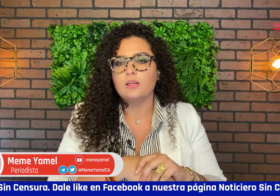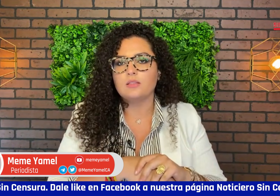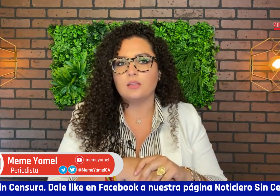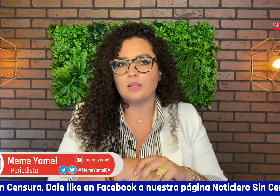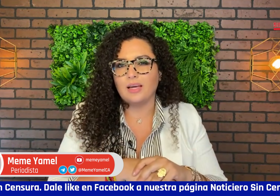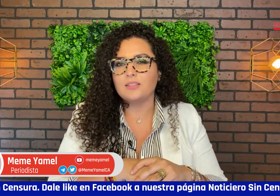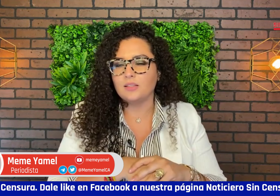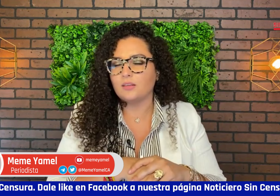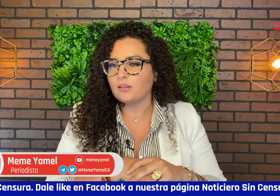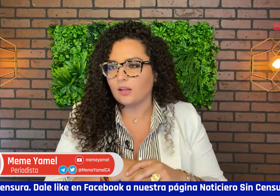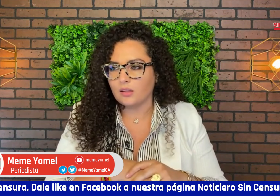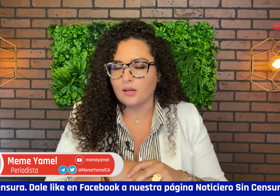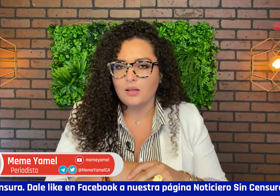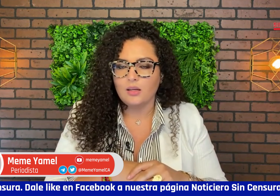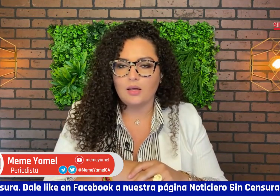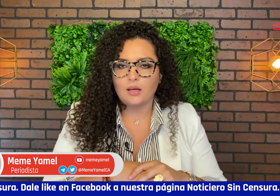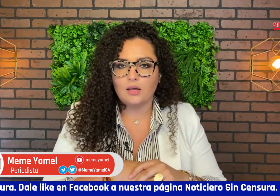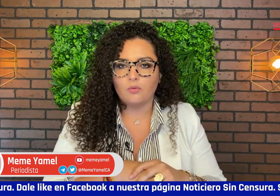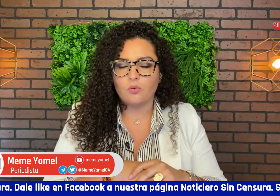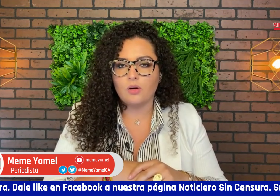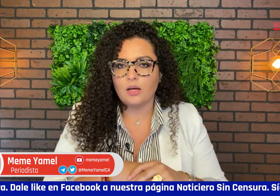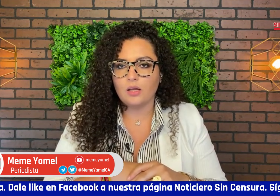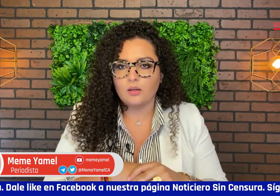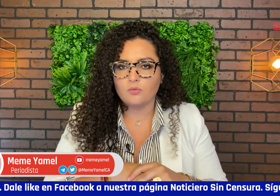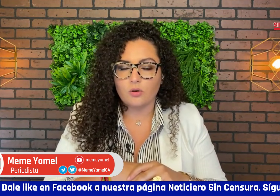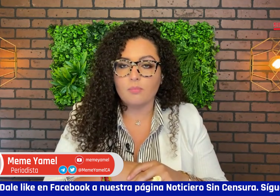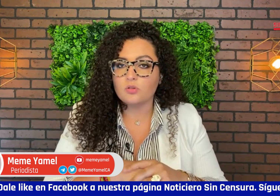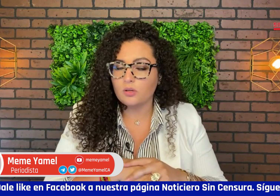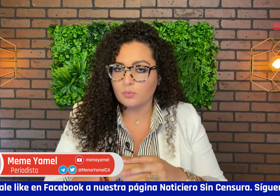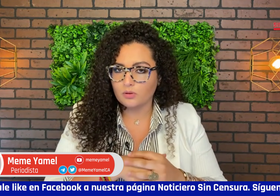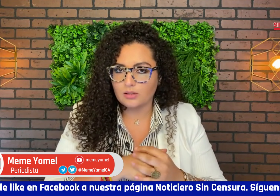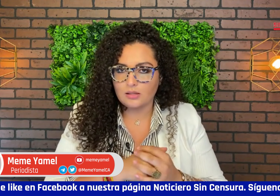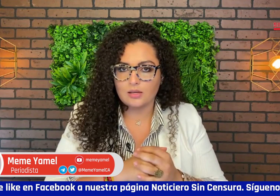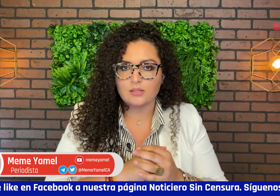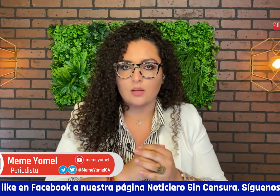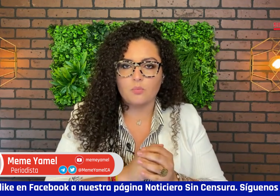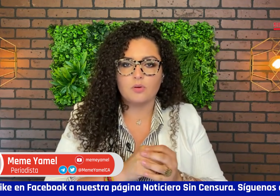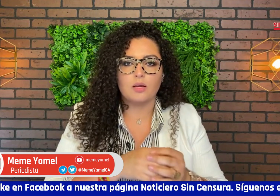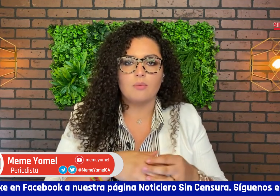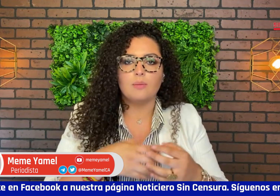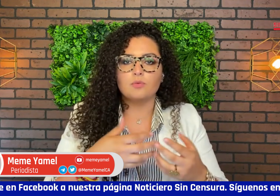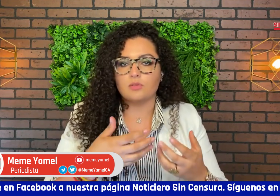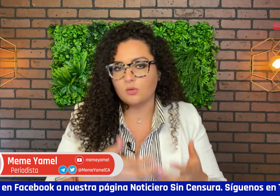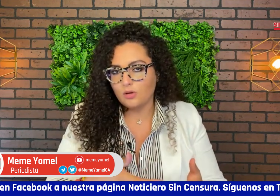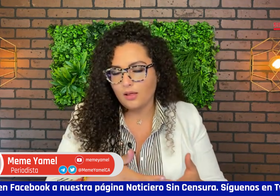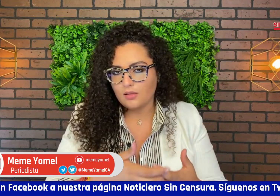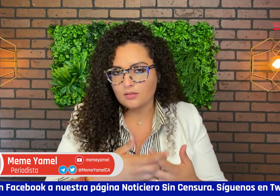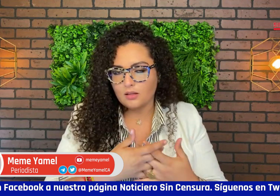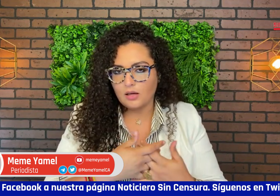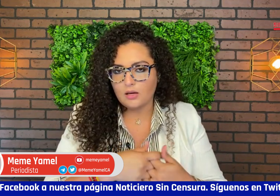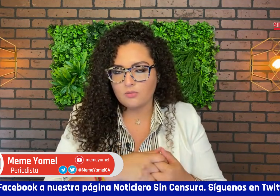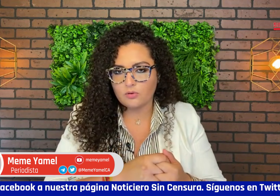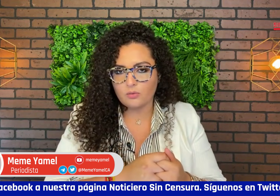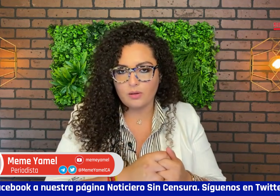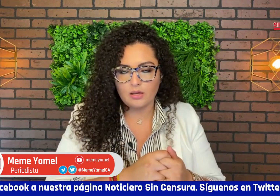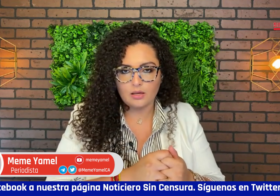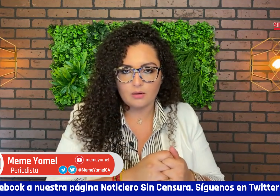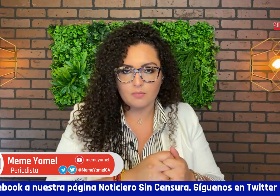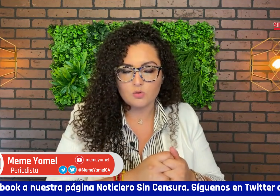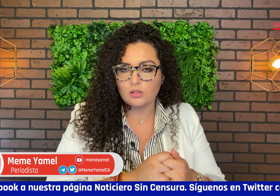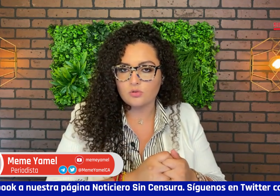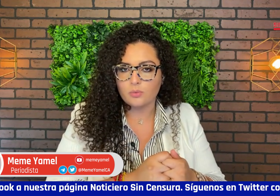aproximadamente, casi 7:30. Fue una información importante la que se da hoy porque hablamos de seguridad, se da el